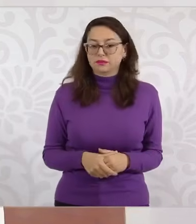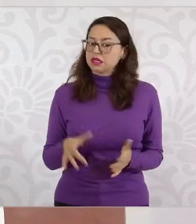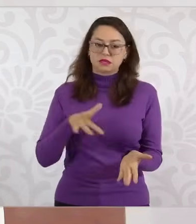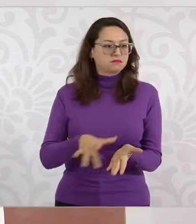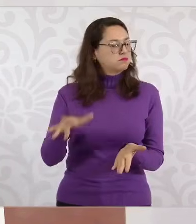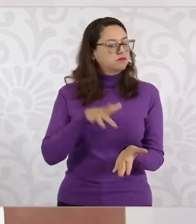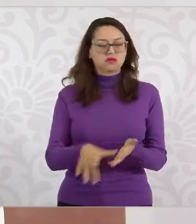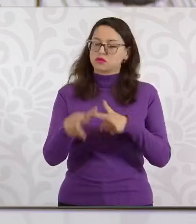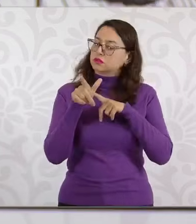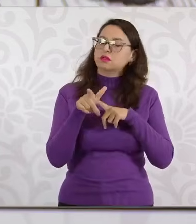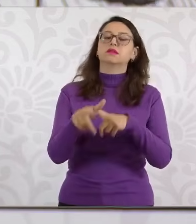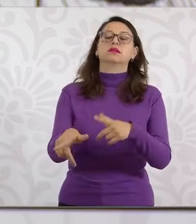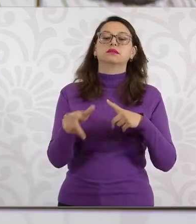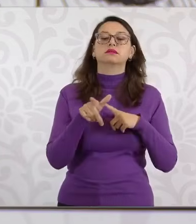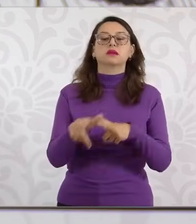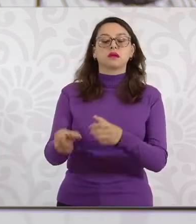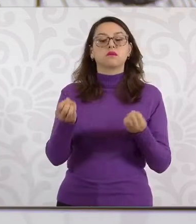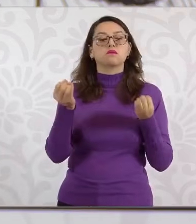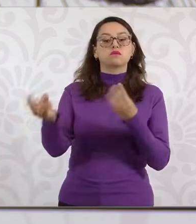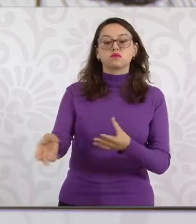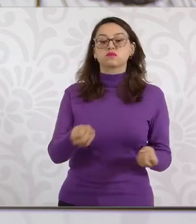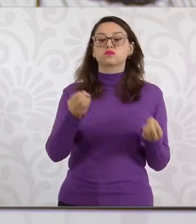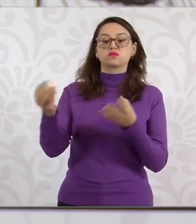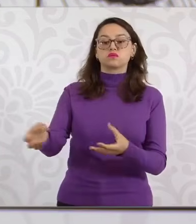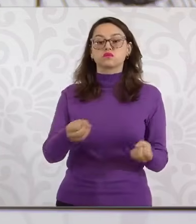la ayuda humanitaria que sea necesaria. También han ido